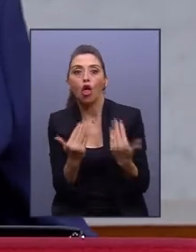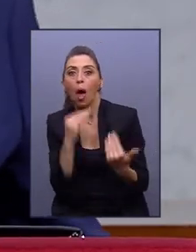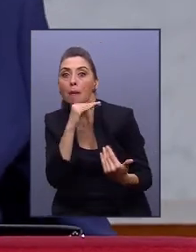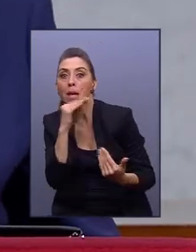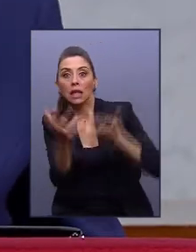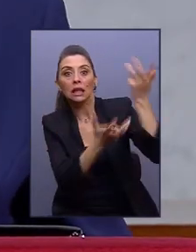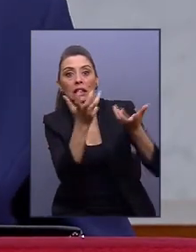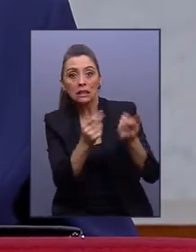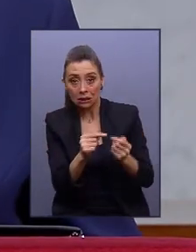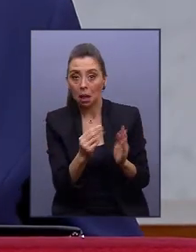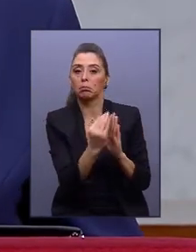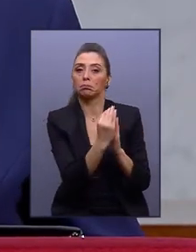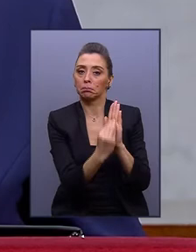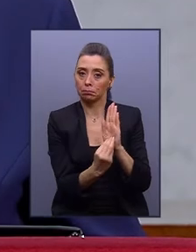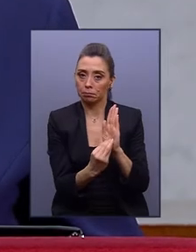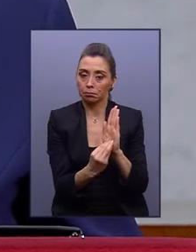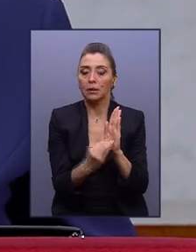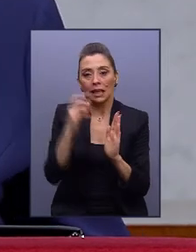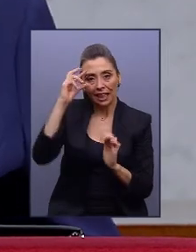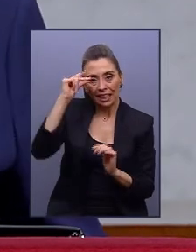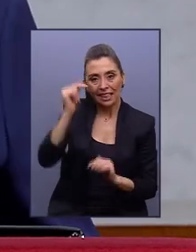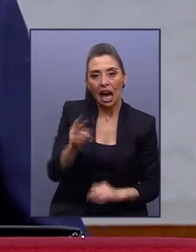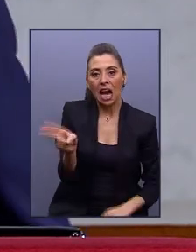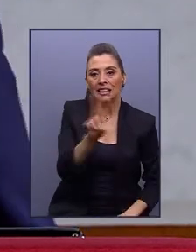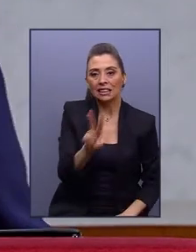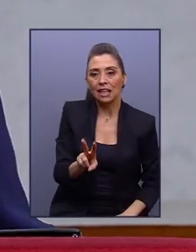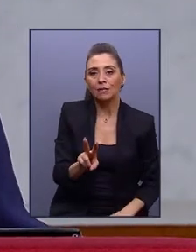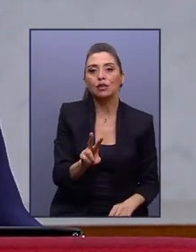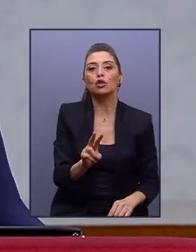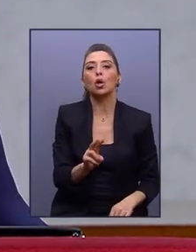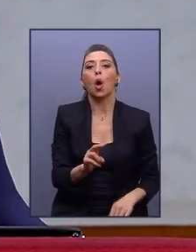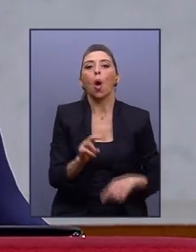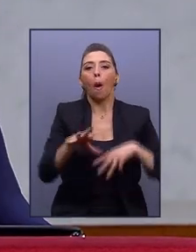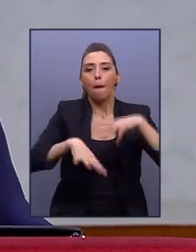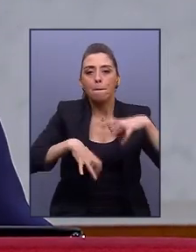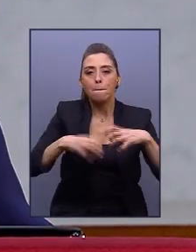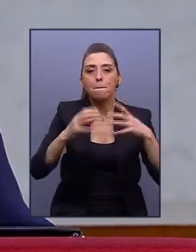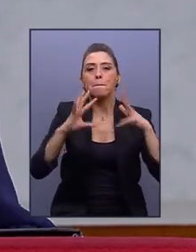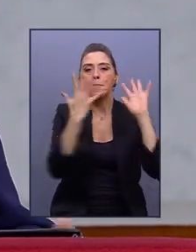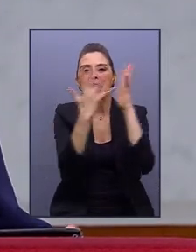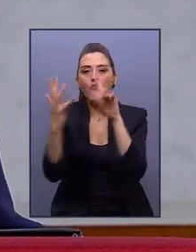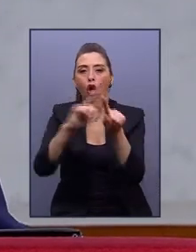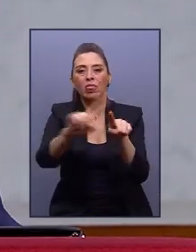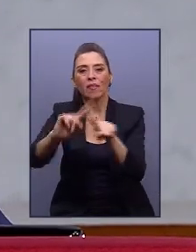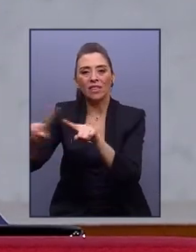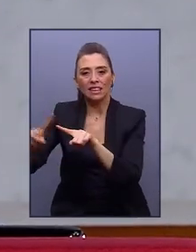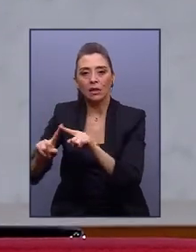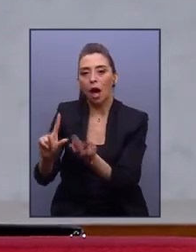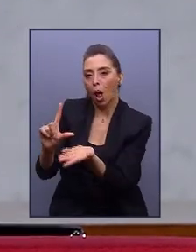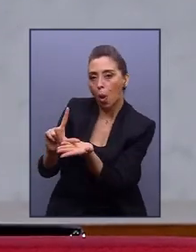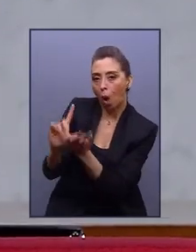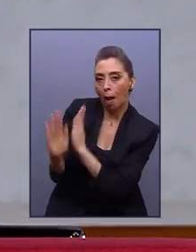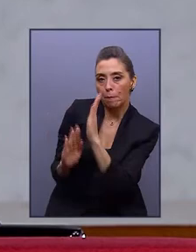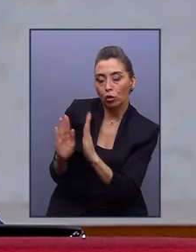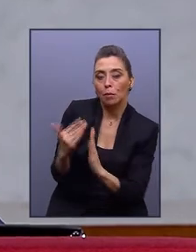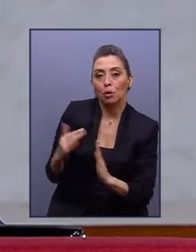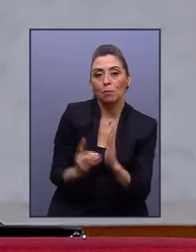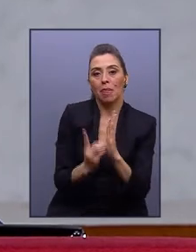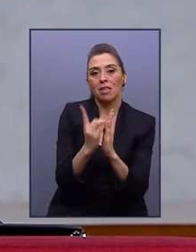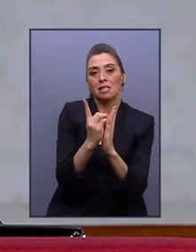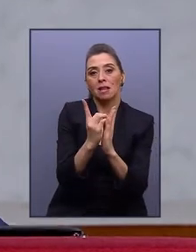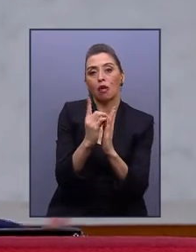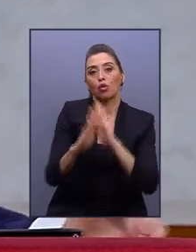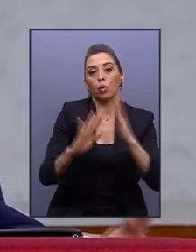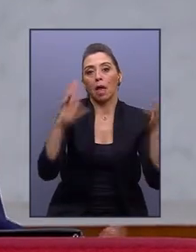tipo. También hemos propuesto la creación de un servicio de biodiversidad y áreas protegidas que es clave para nuestro desarrollo sustentable.